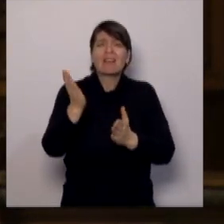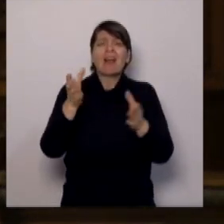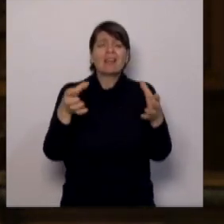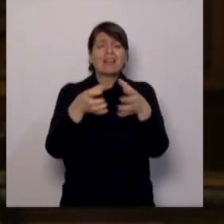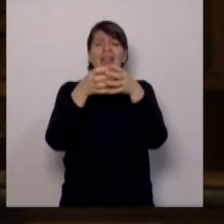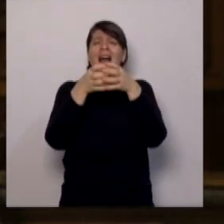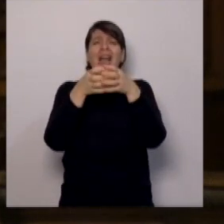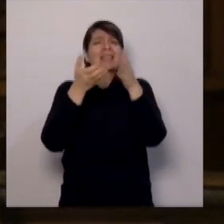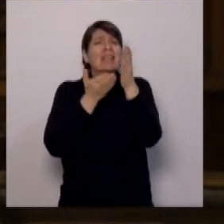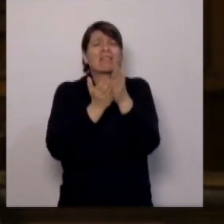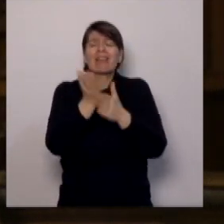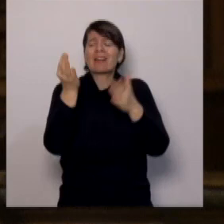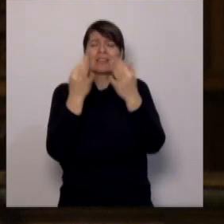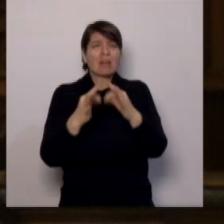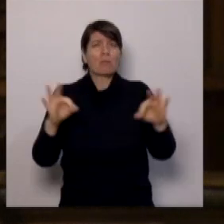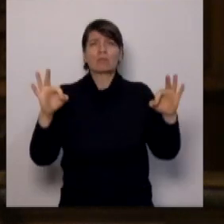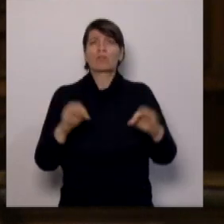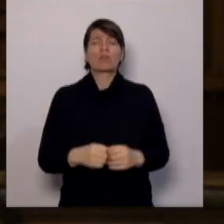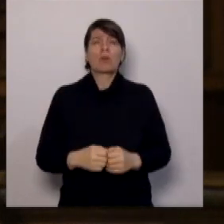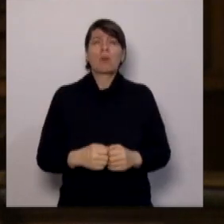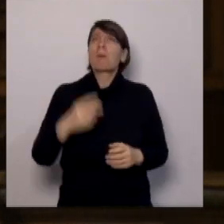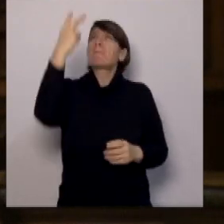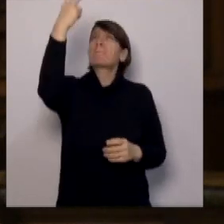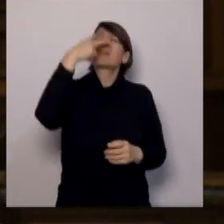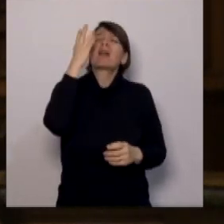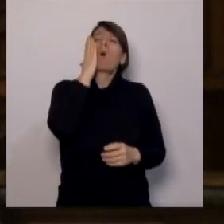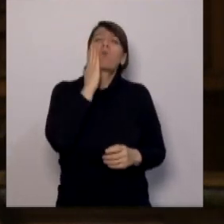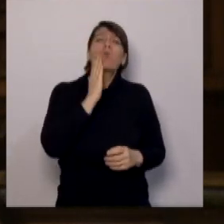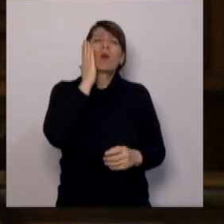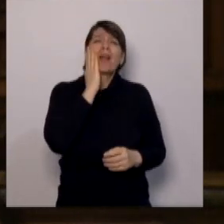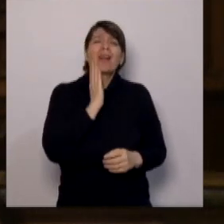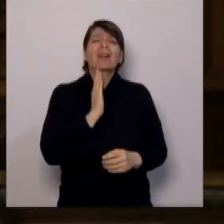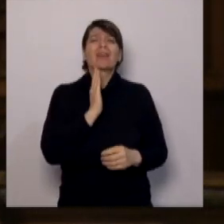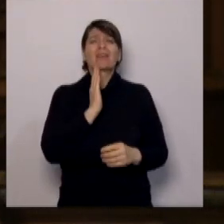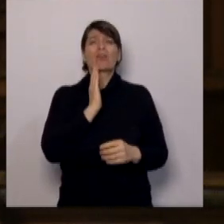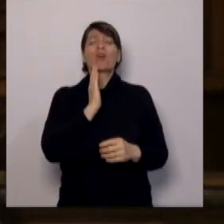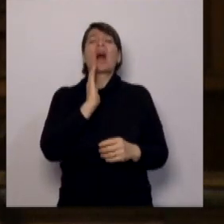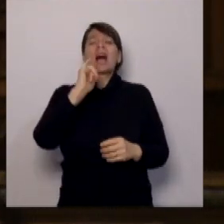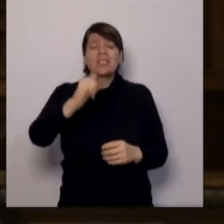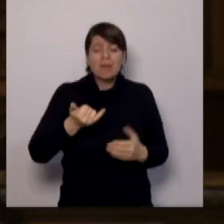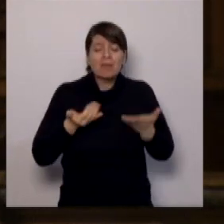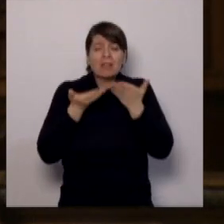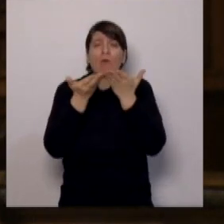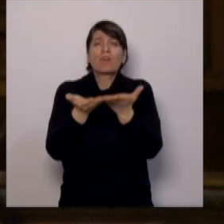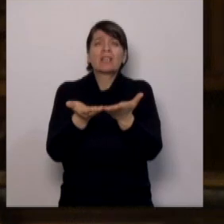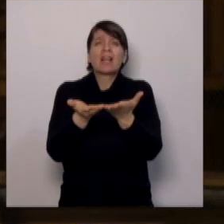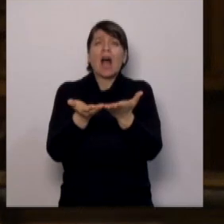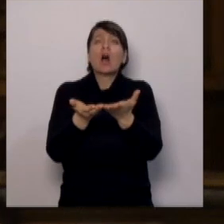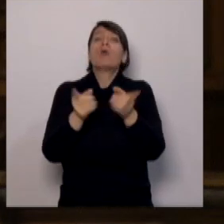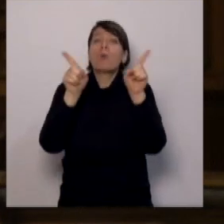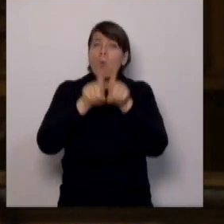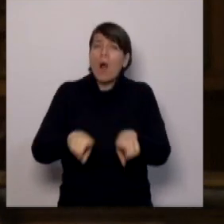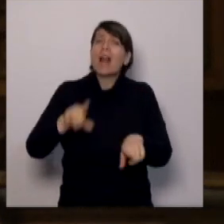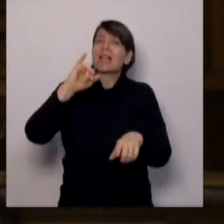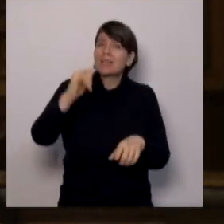de eterna salvación. Mira con ojos de bondad esta ofrenda y acéptala, como aceptaste los dones